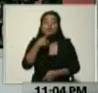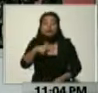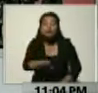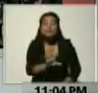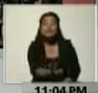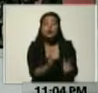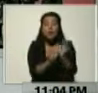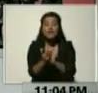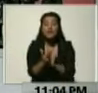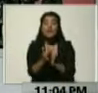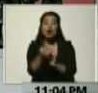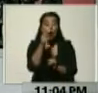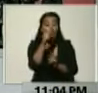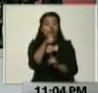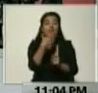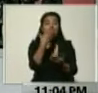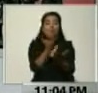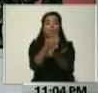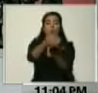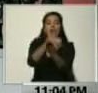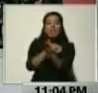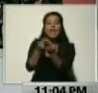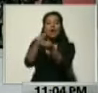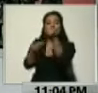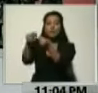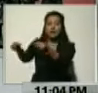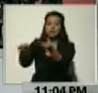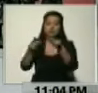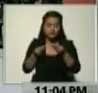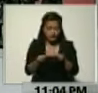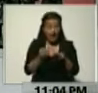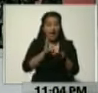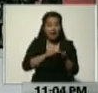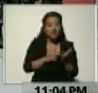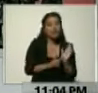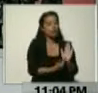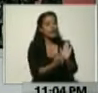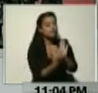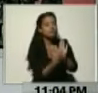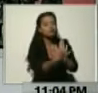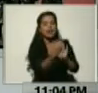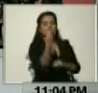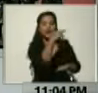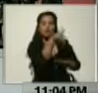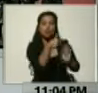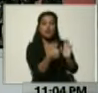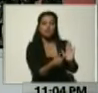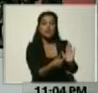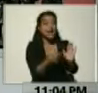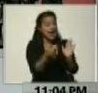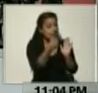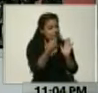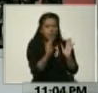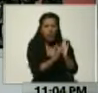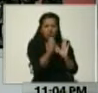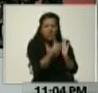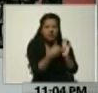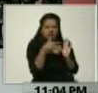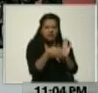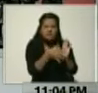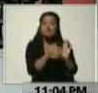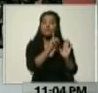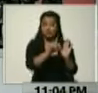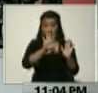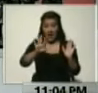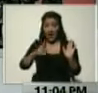Nacional la propuesta económica neoliberal. Esta propuesta capitalista recomienda principalmente solicitar recursos ya cuadrados,